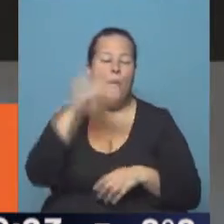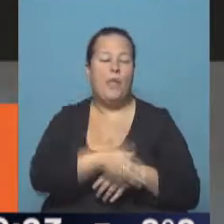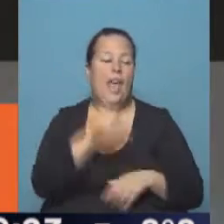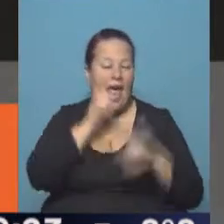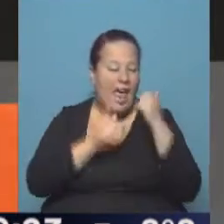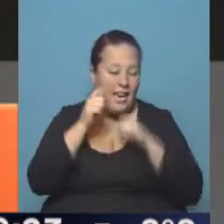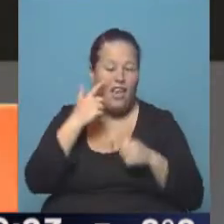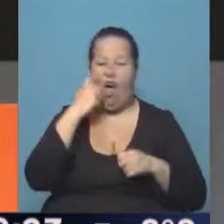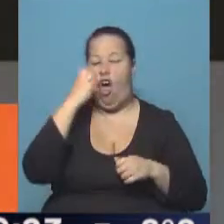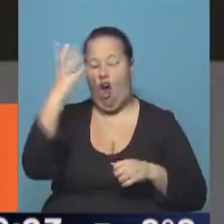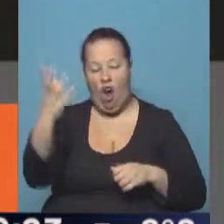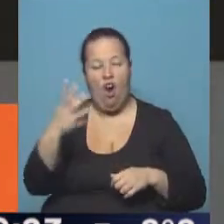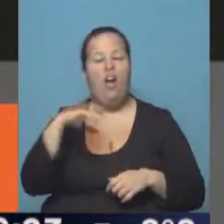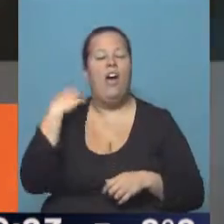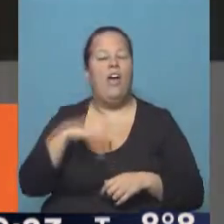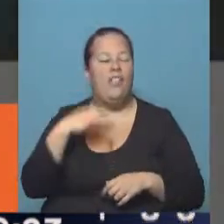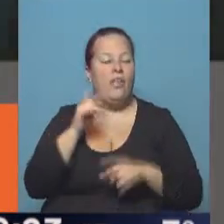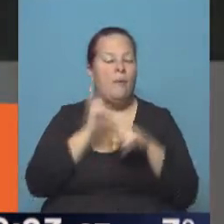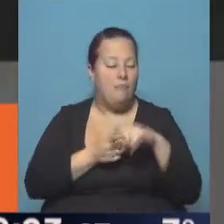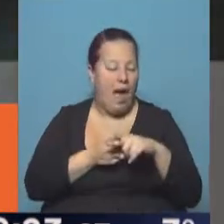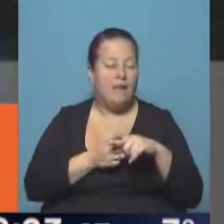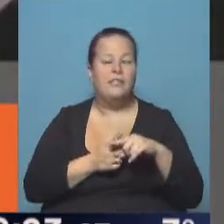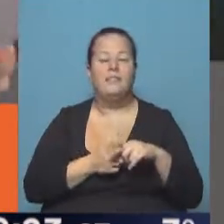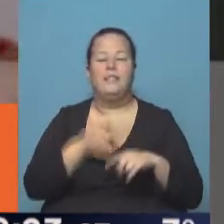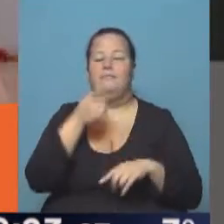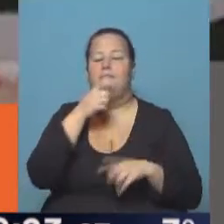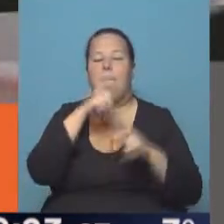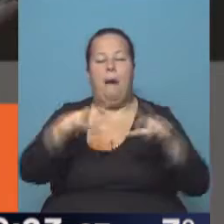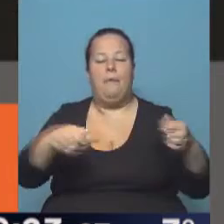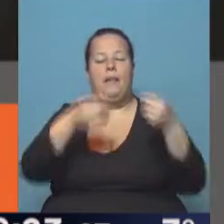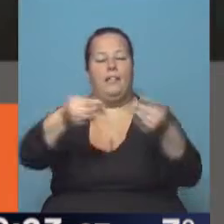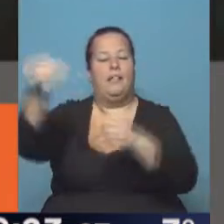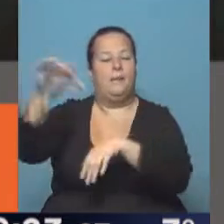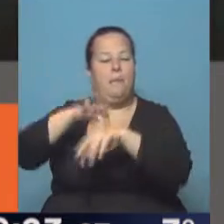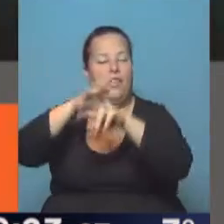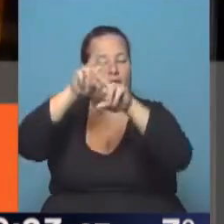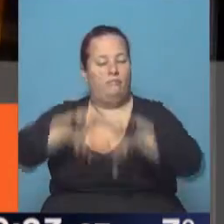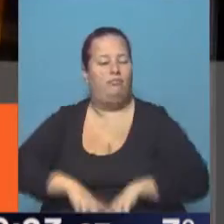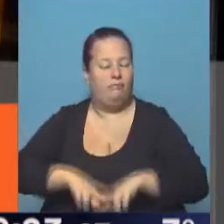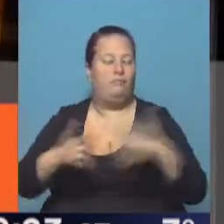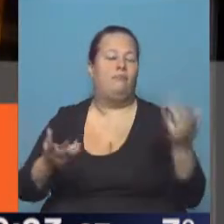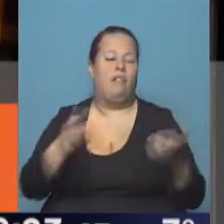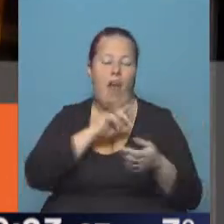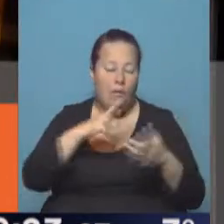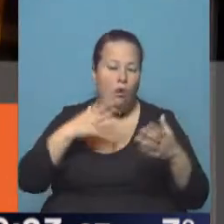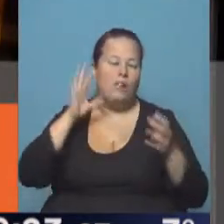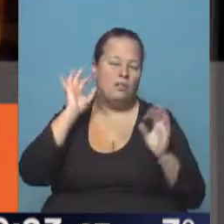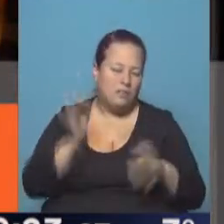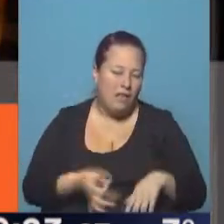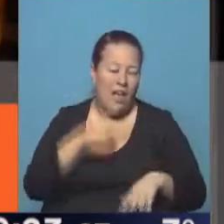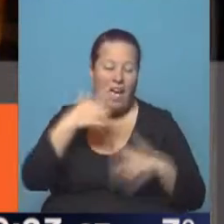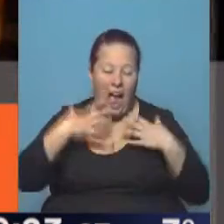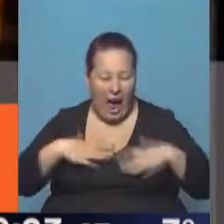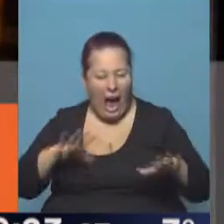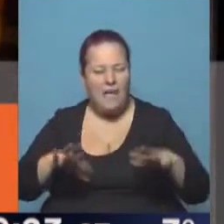lesionada con el ojo en compota tenía que además, le daban un papel, señora, vaya al cuerpo médico forense, forense, y la mujer, todos sabemos que en ese estado